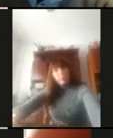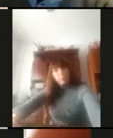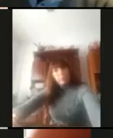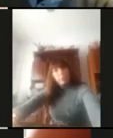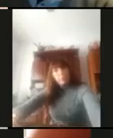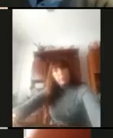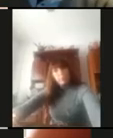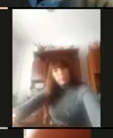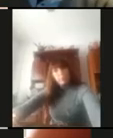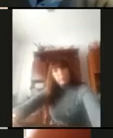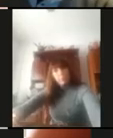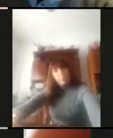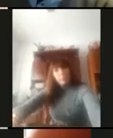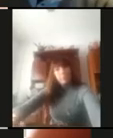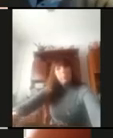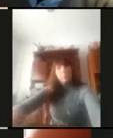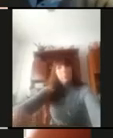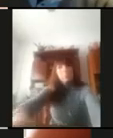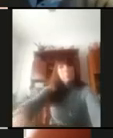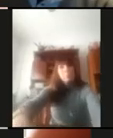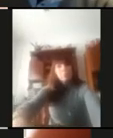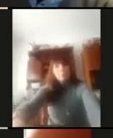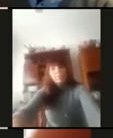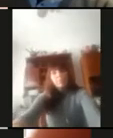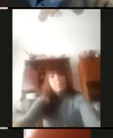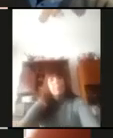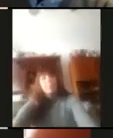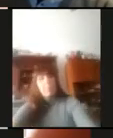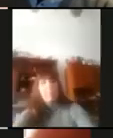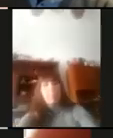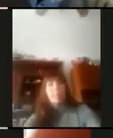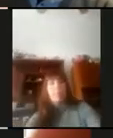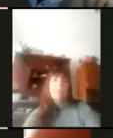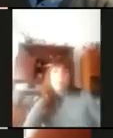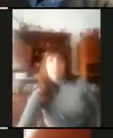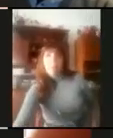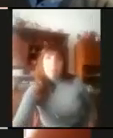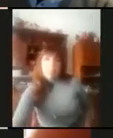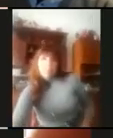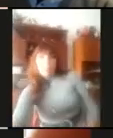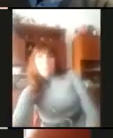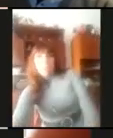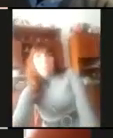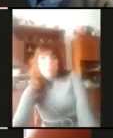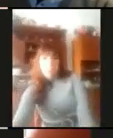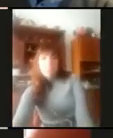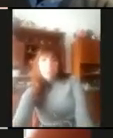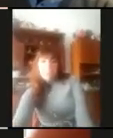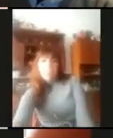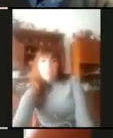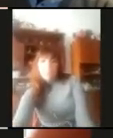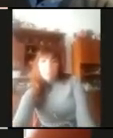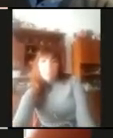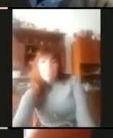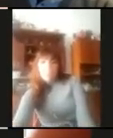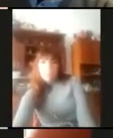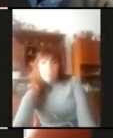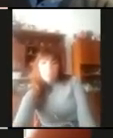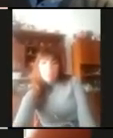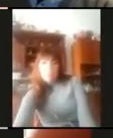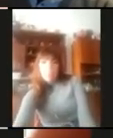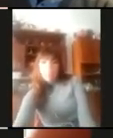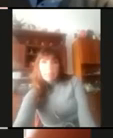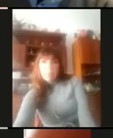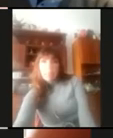escribió 7 libro de 40 crónicas de viaje para el diario la nación escribió 60 trabajos científicos